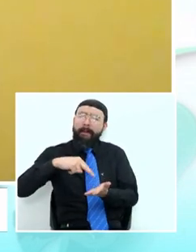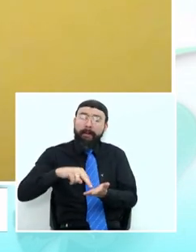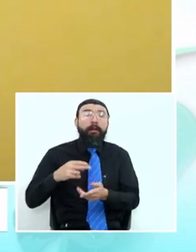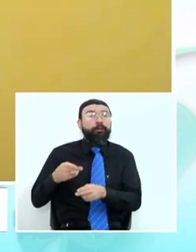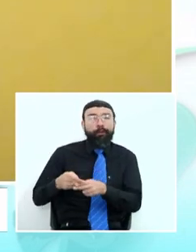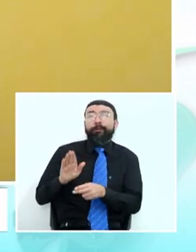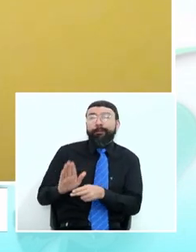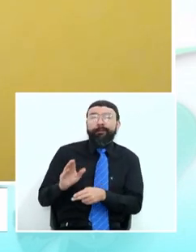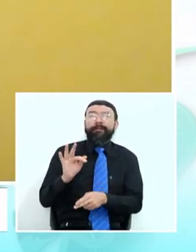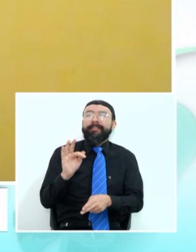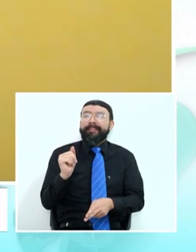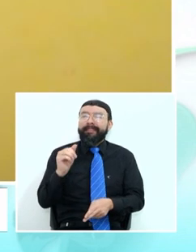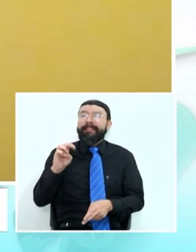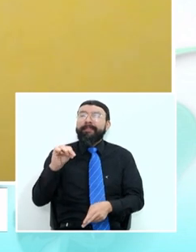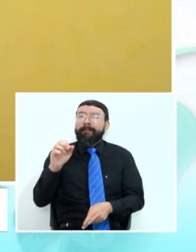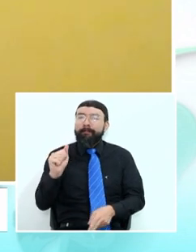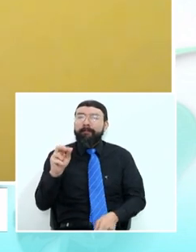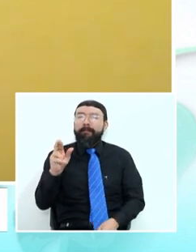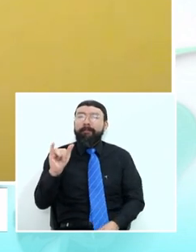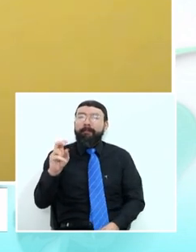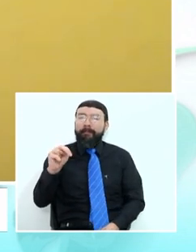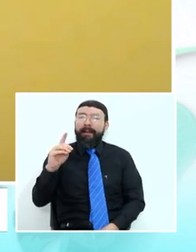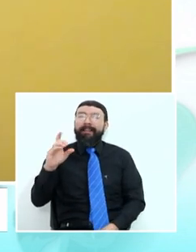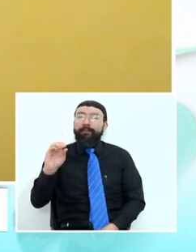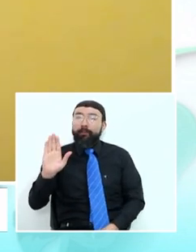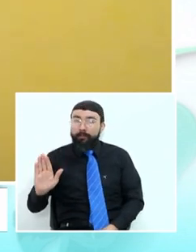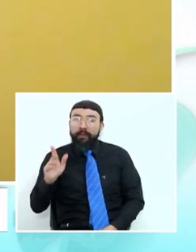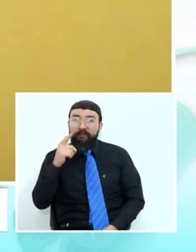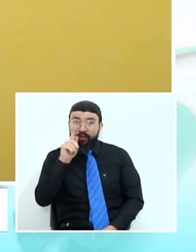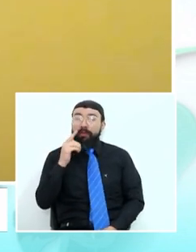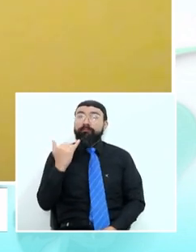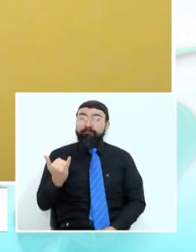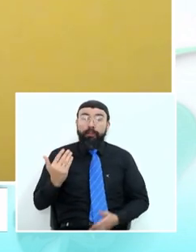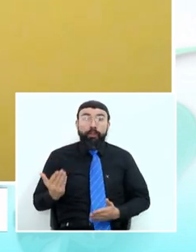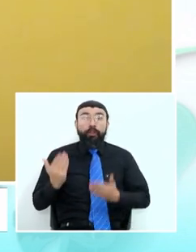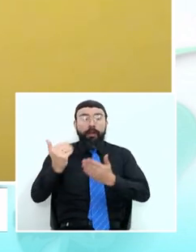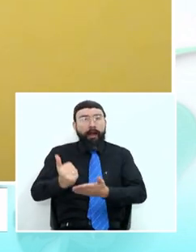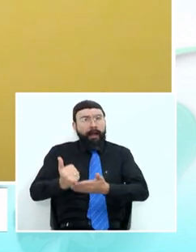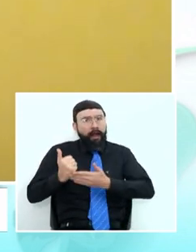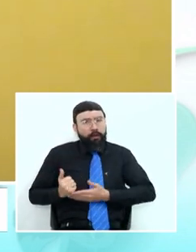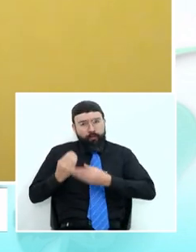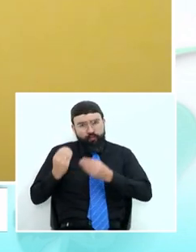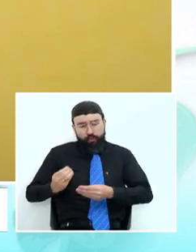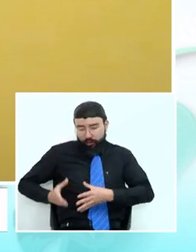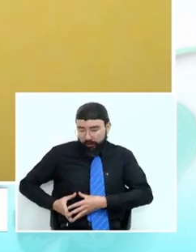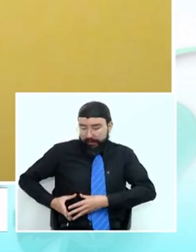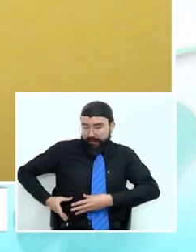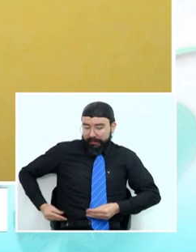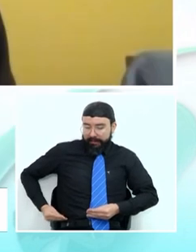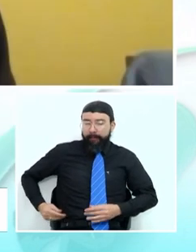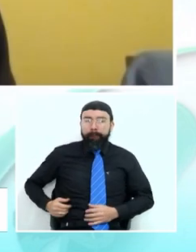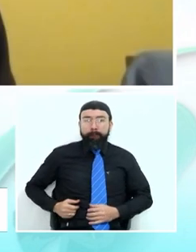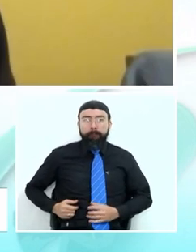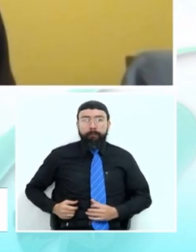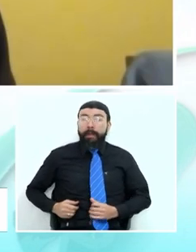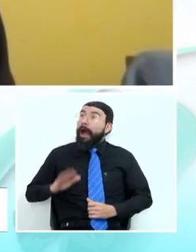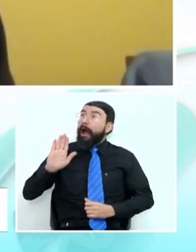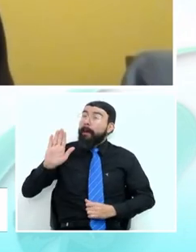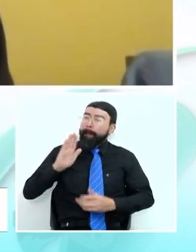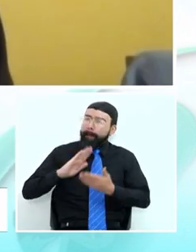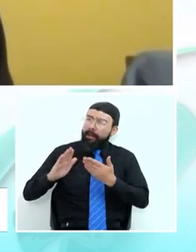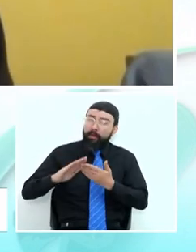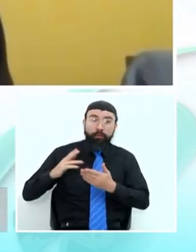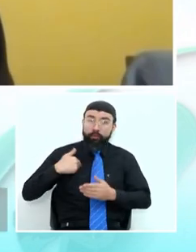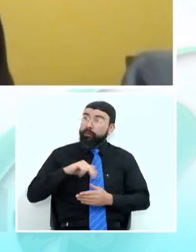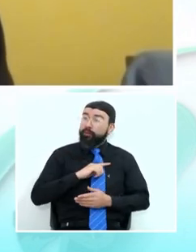que han compuesto con esta fruta. Luego tenemos... Perdóname, doctor Albert, quiero contarle que nosotros sacamos un